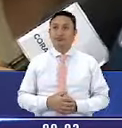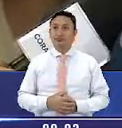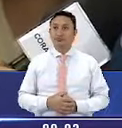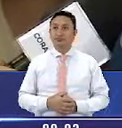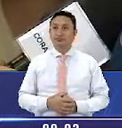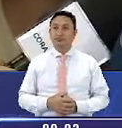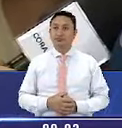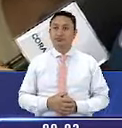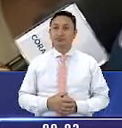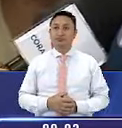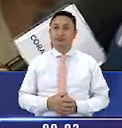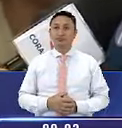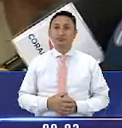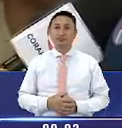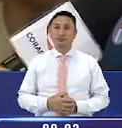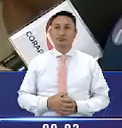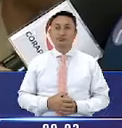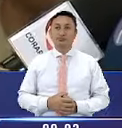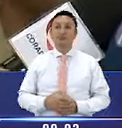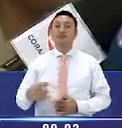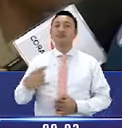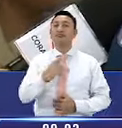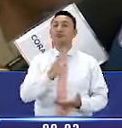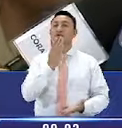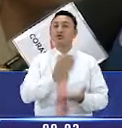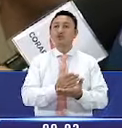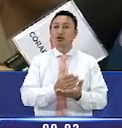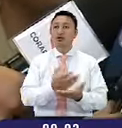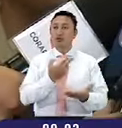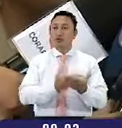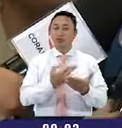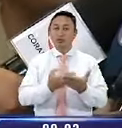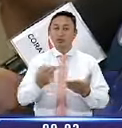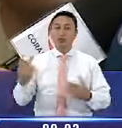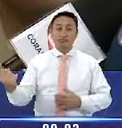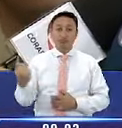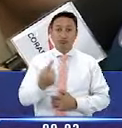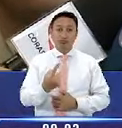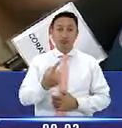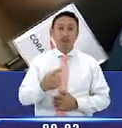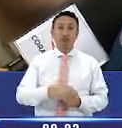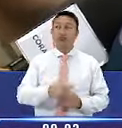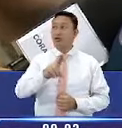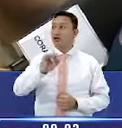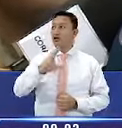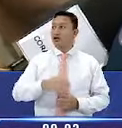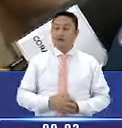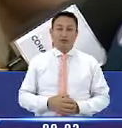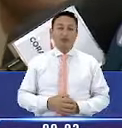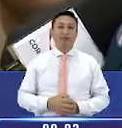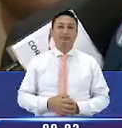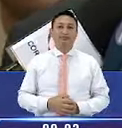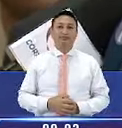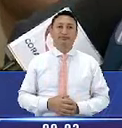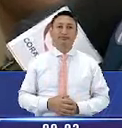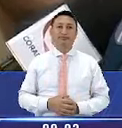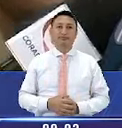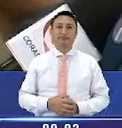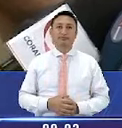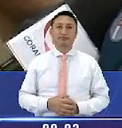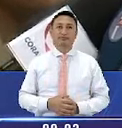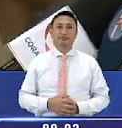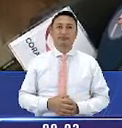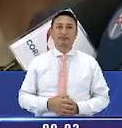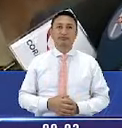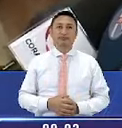decir, suspendieron para hacer esta comparecencia el señor Ronnie Aliaga y pedirle a la fiscal que se quede,